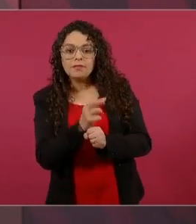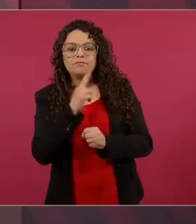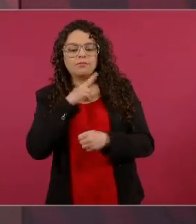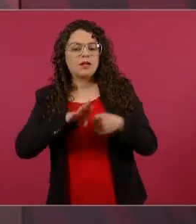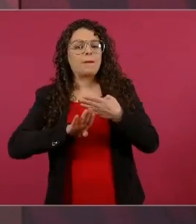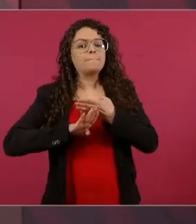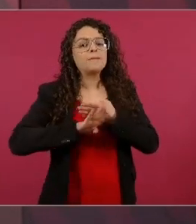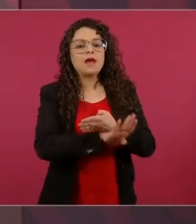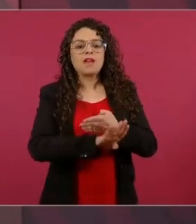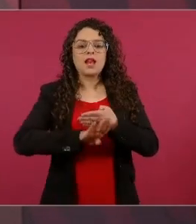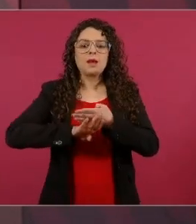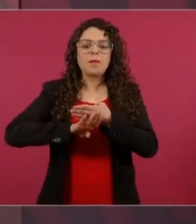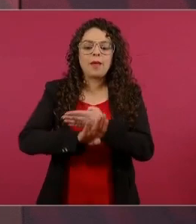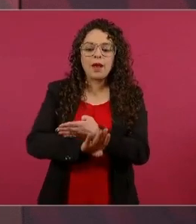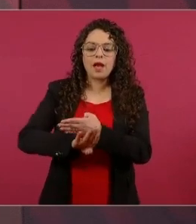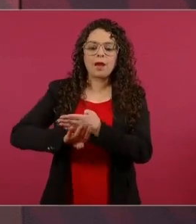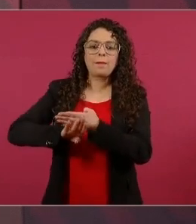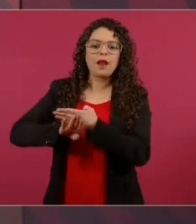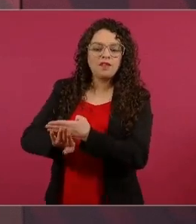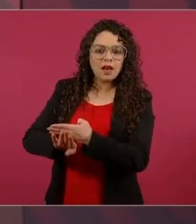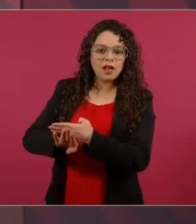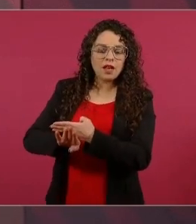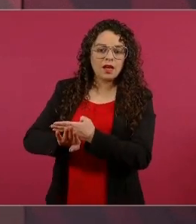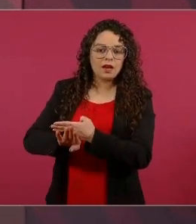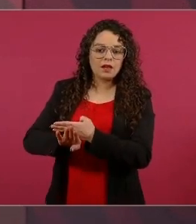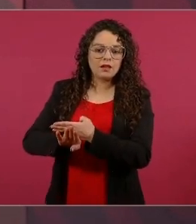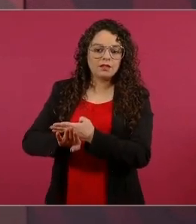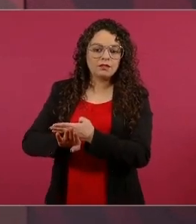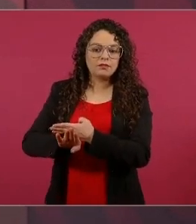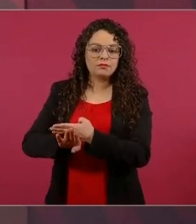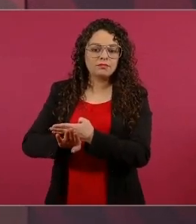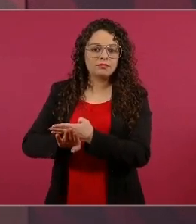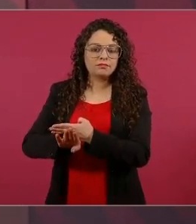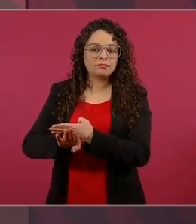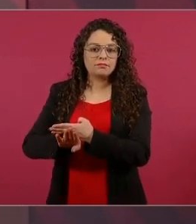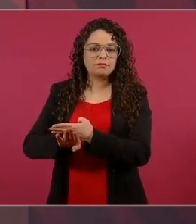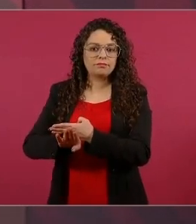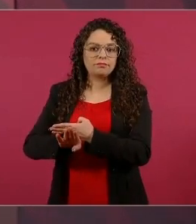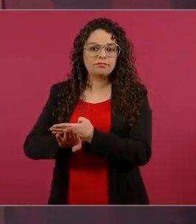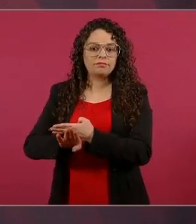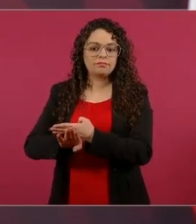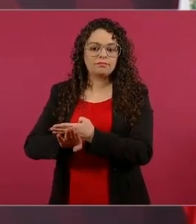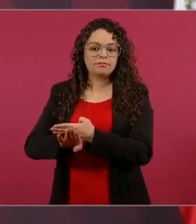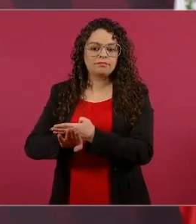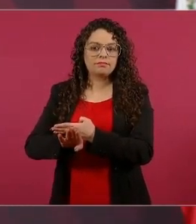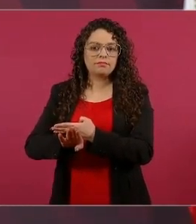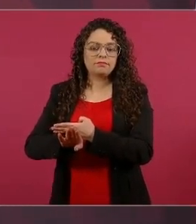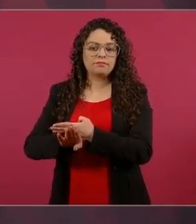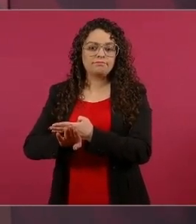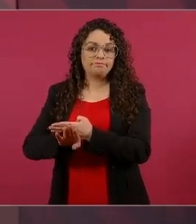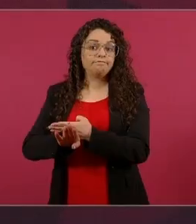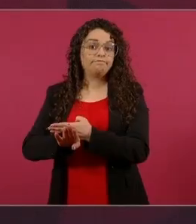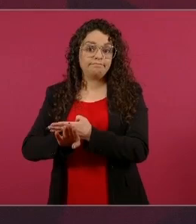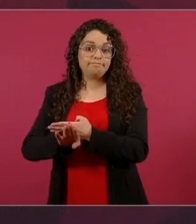y que no era el